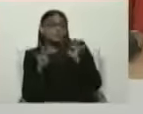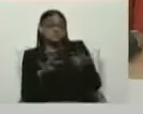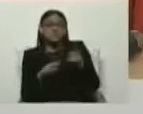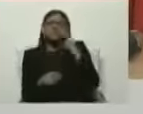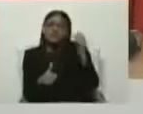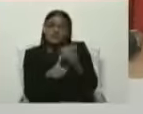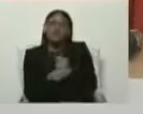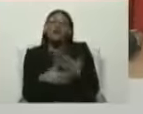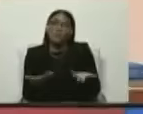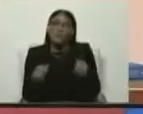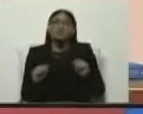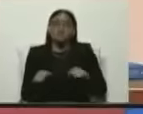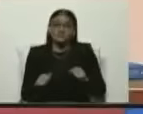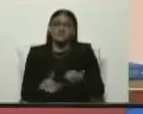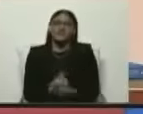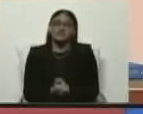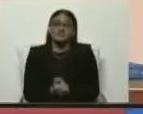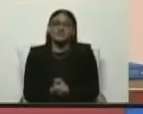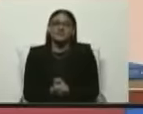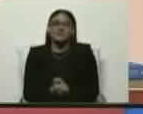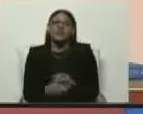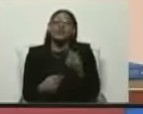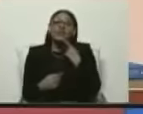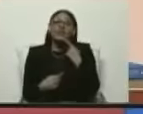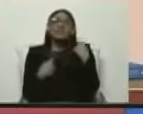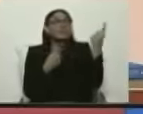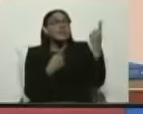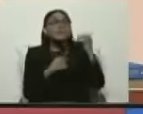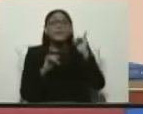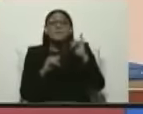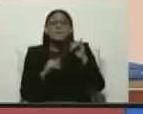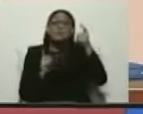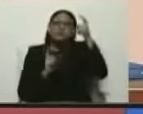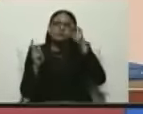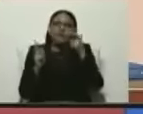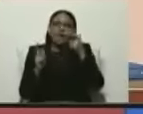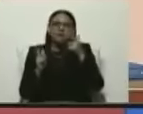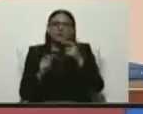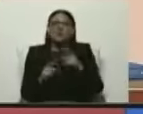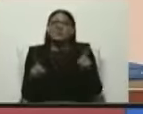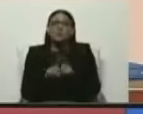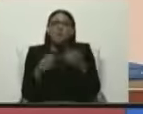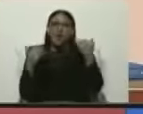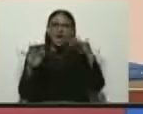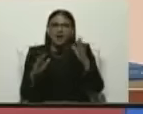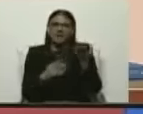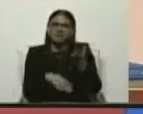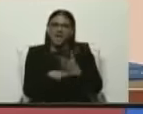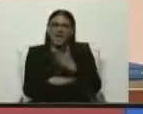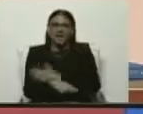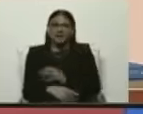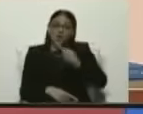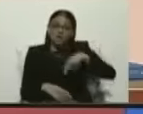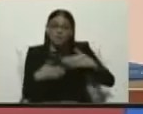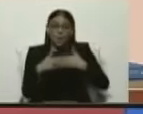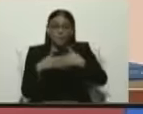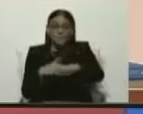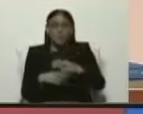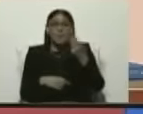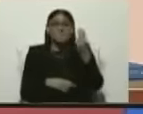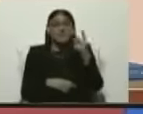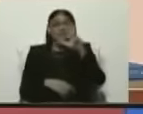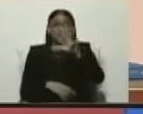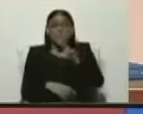se percibe, a decir de nuestro comandante Chávez, hasta las piedras lo dicen. El 28 gana